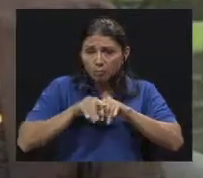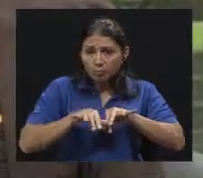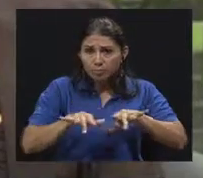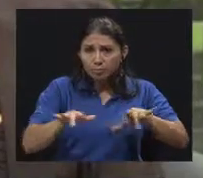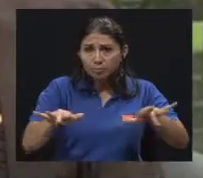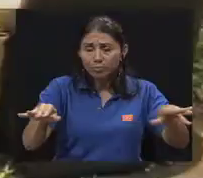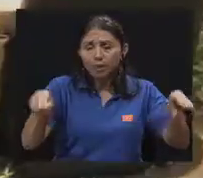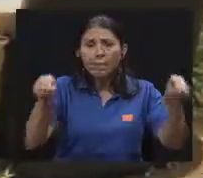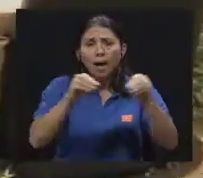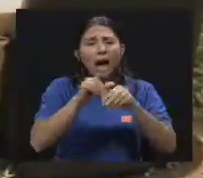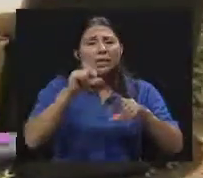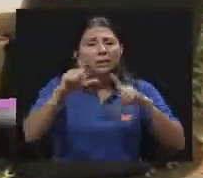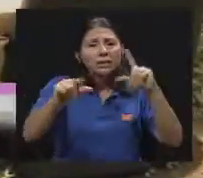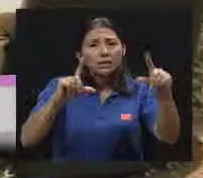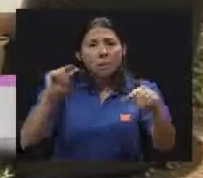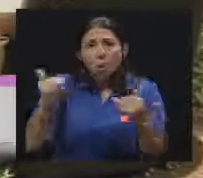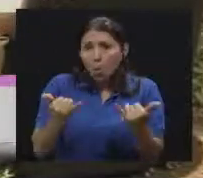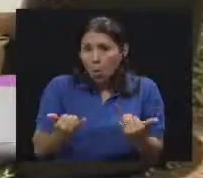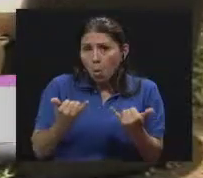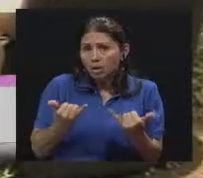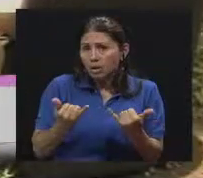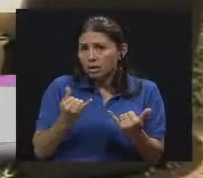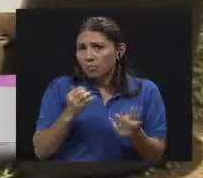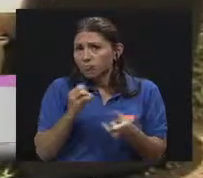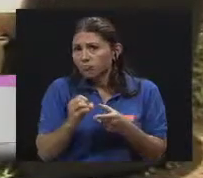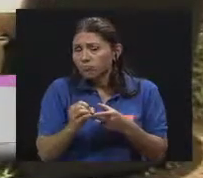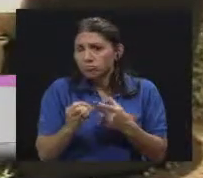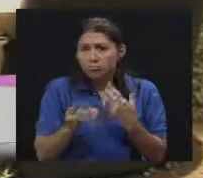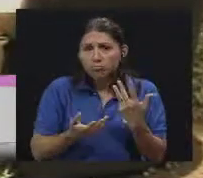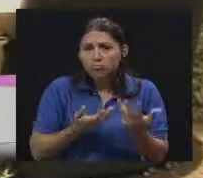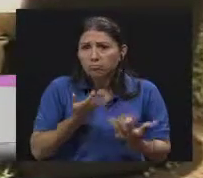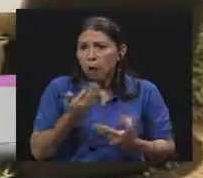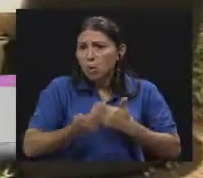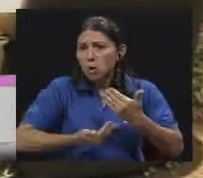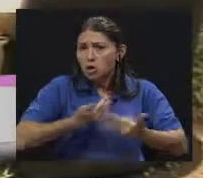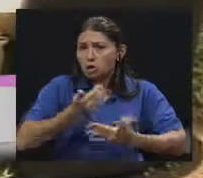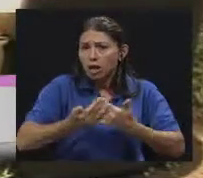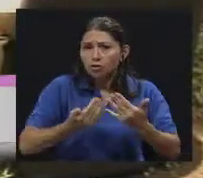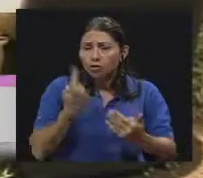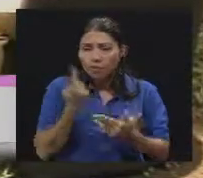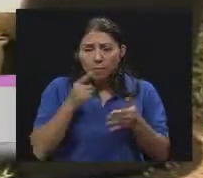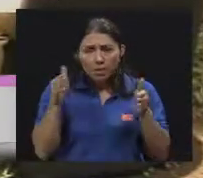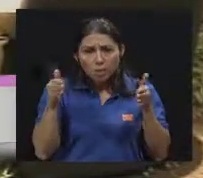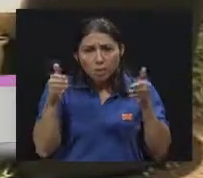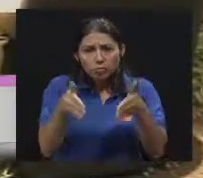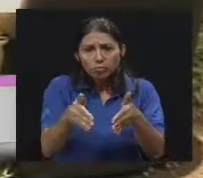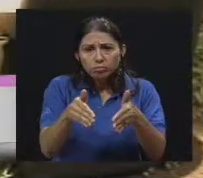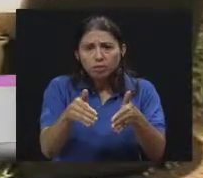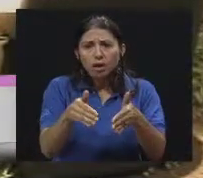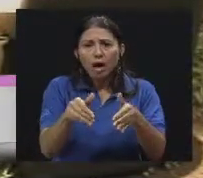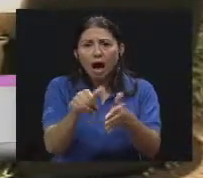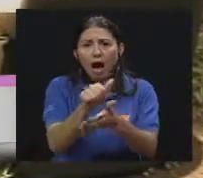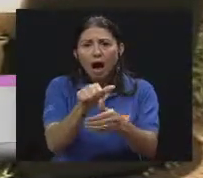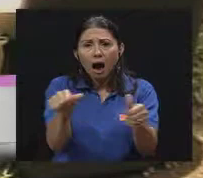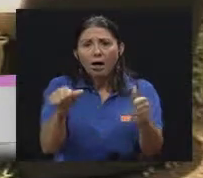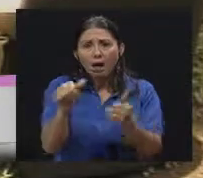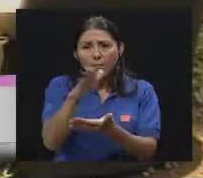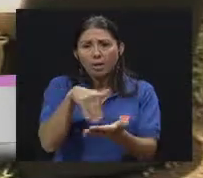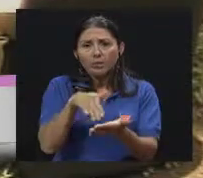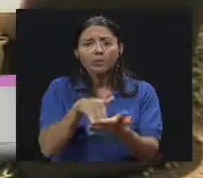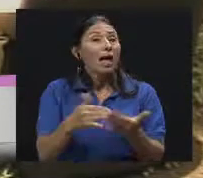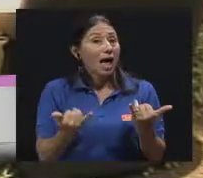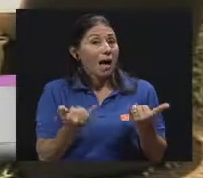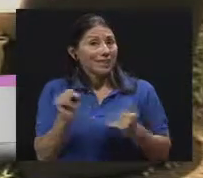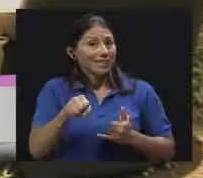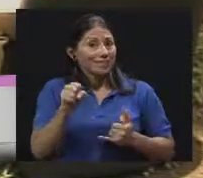a la comunidad o ahorita están en un proceso de consolidación en el área metropolitana? Se está como en ese proceso, ¿verdad? Sí